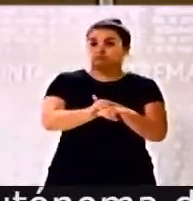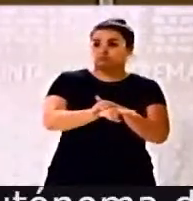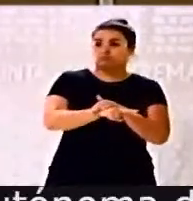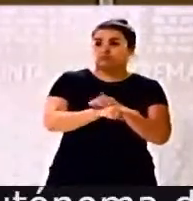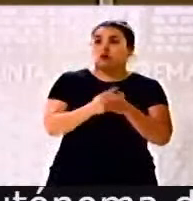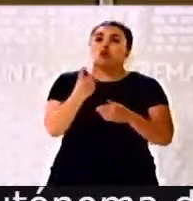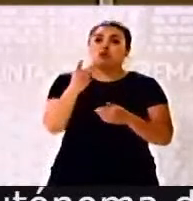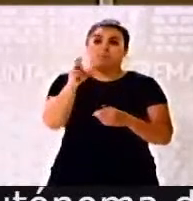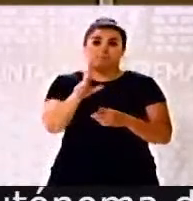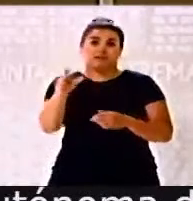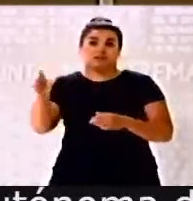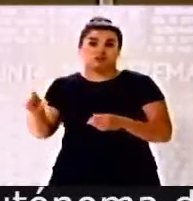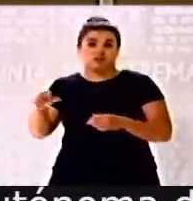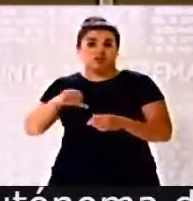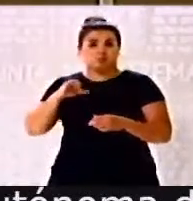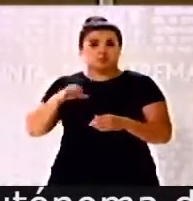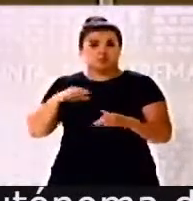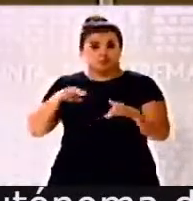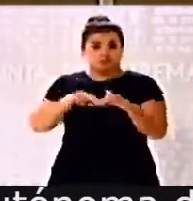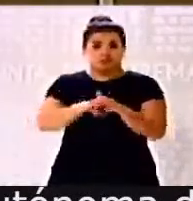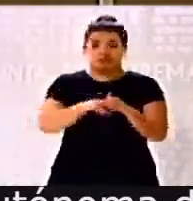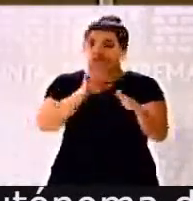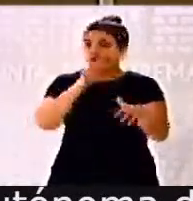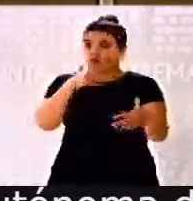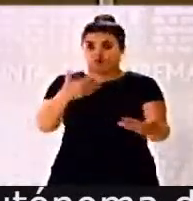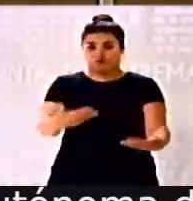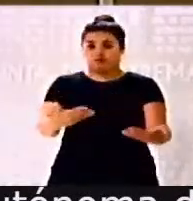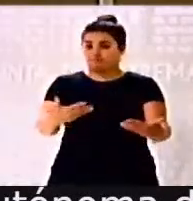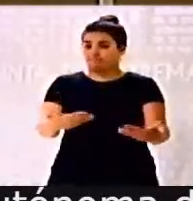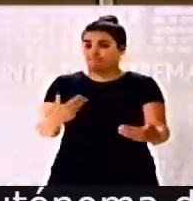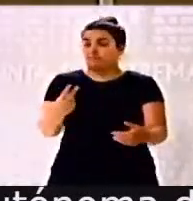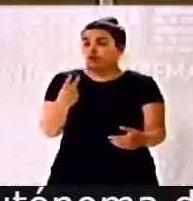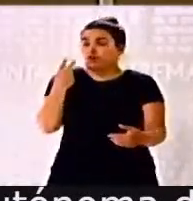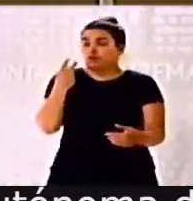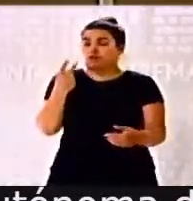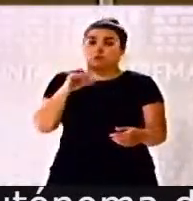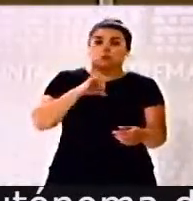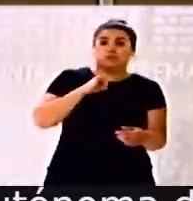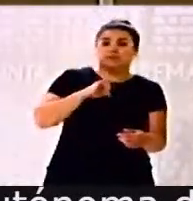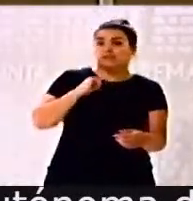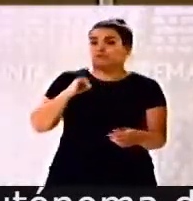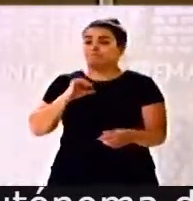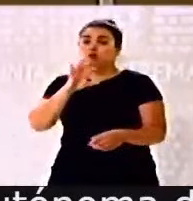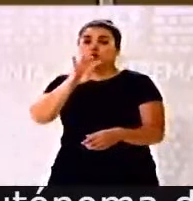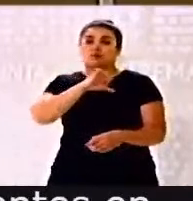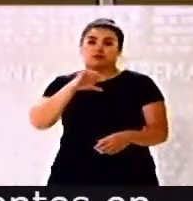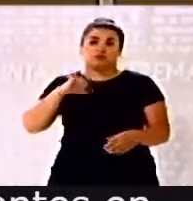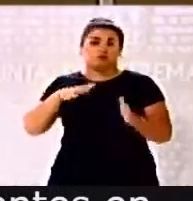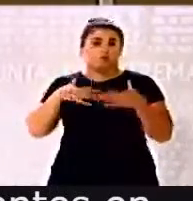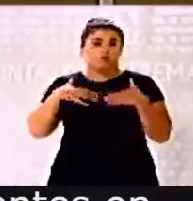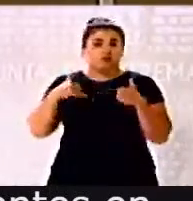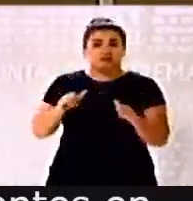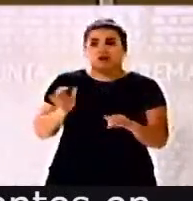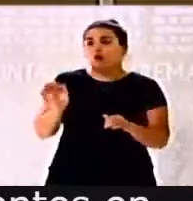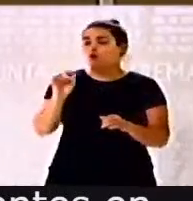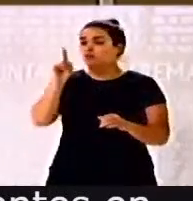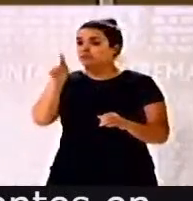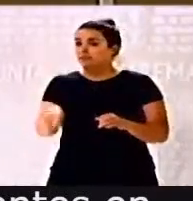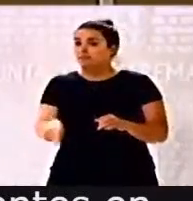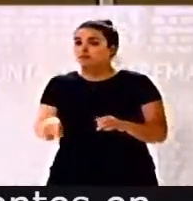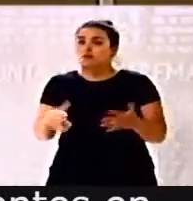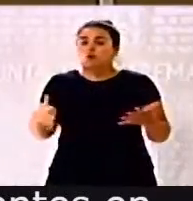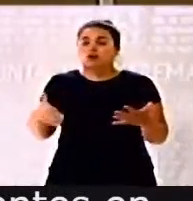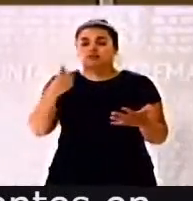2 pacientes ingresados en este momento en cualquiera de los hospitales de nuestra comunidad autónoma, así como aquellas que están